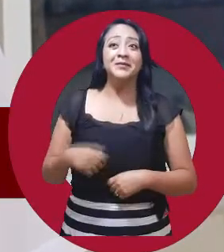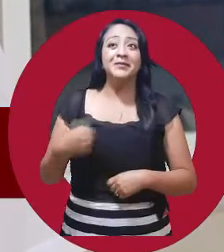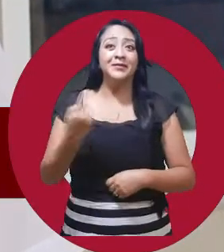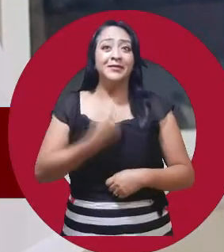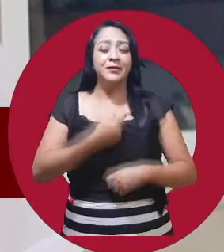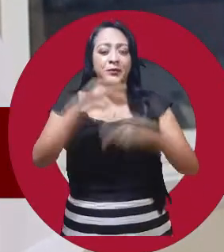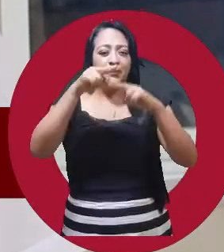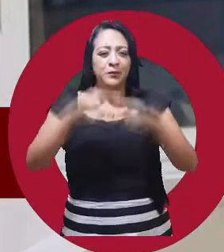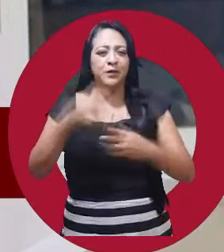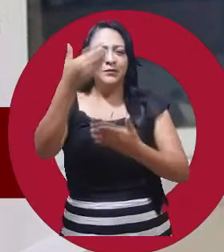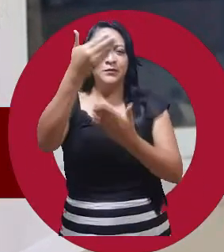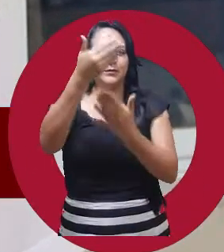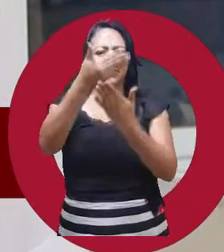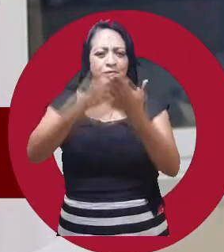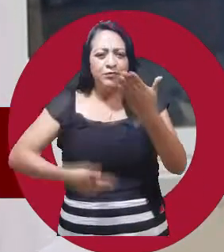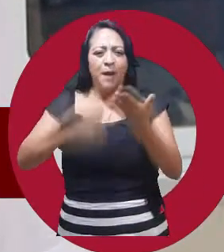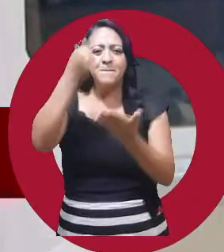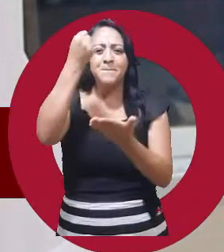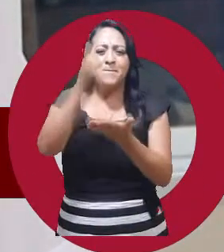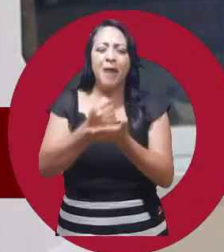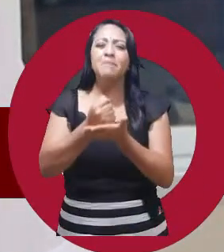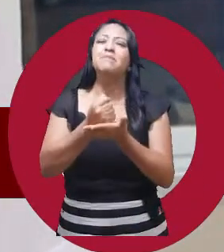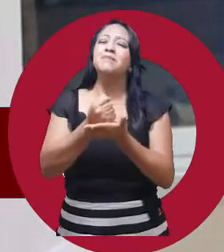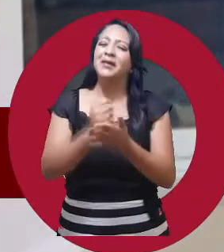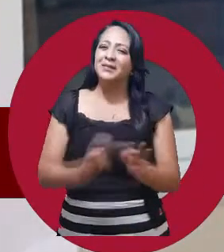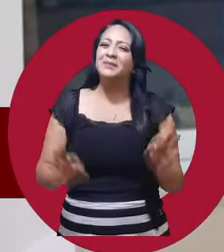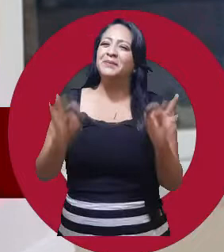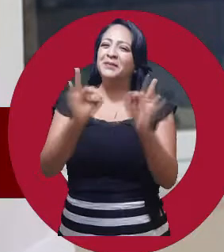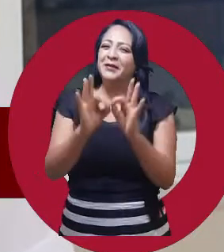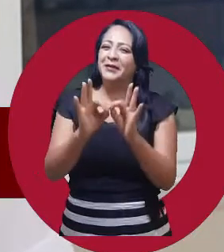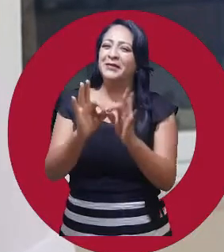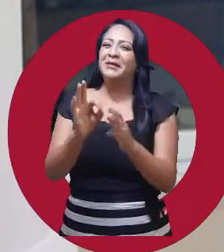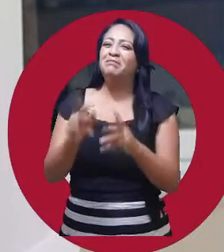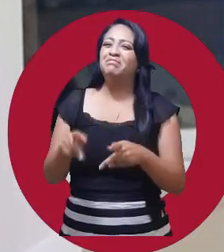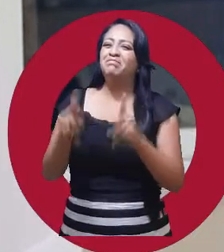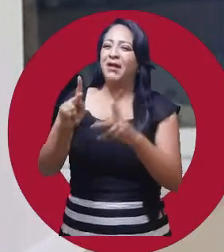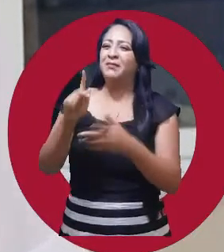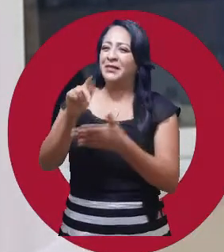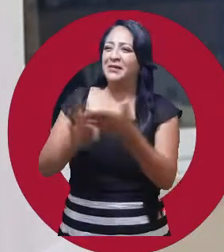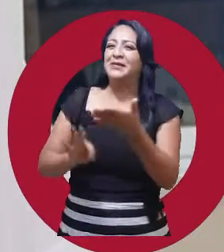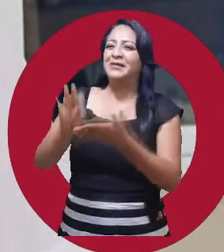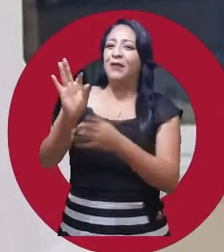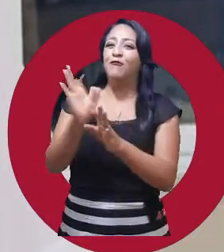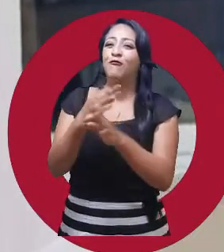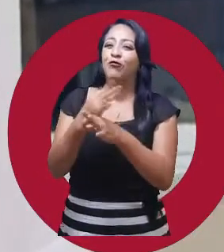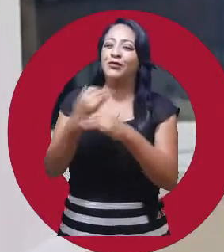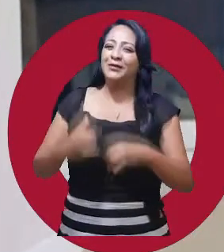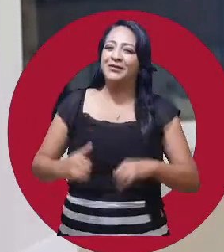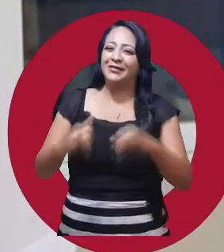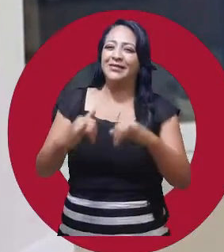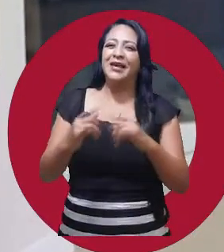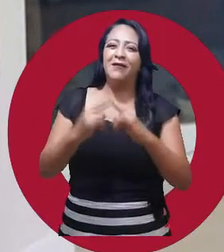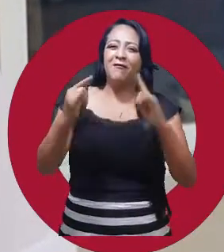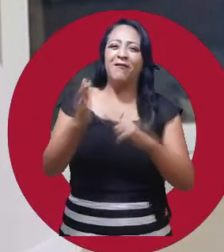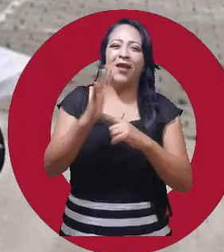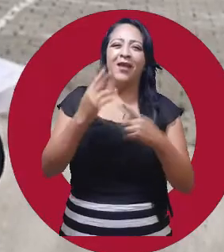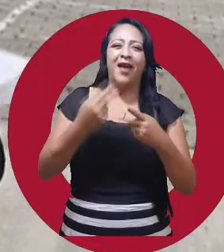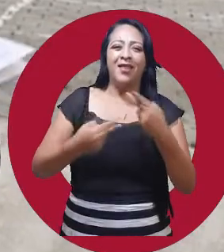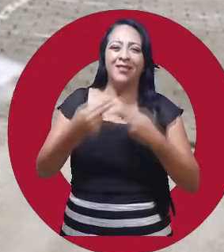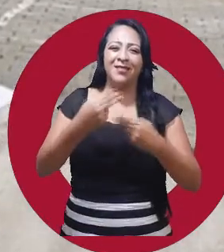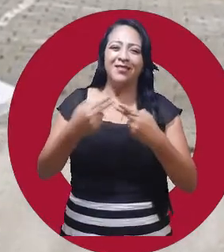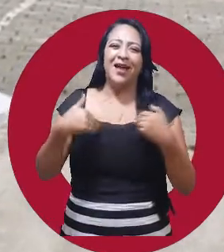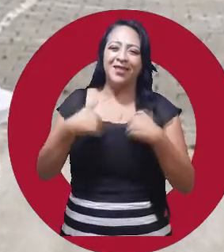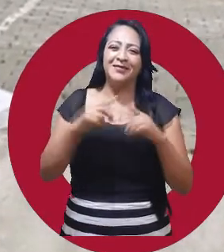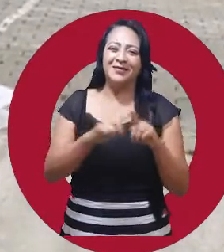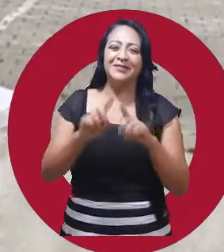requisitos estipulados en la normativa, es por eso que se le da el paso al permiso de funcionamiento de la Feria de Comercialización de Animales.